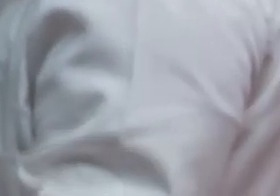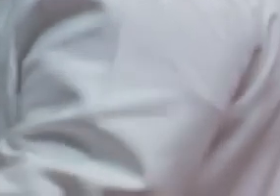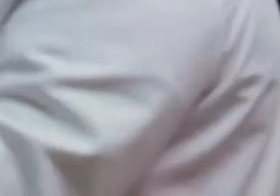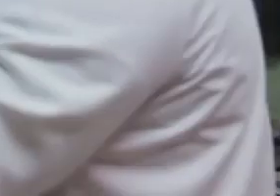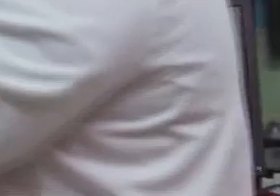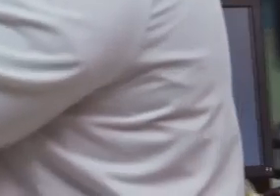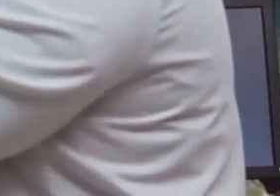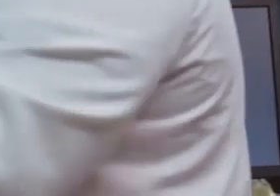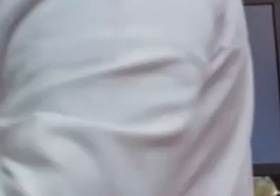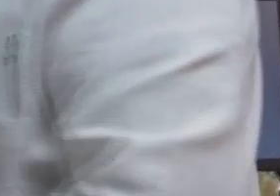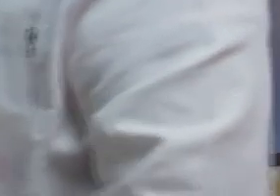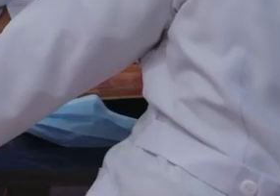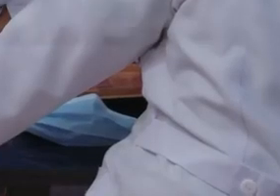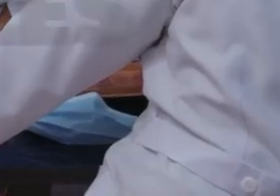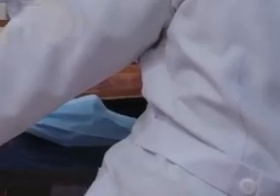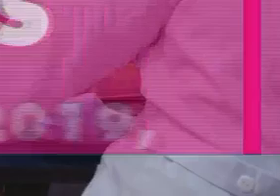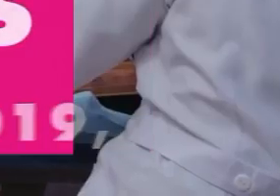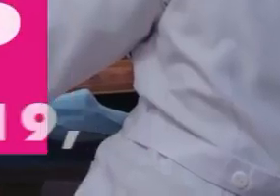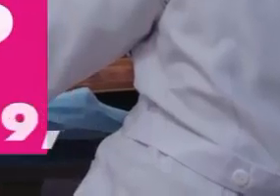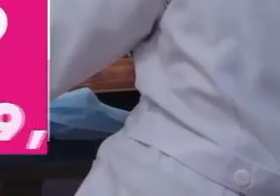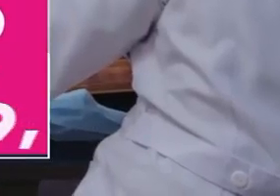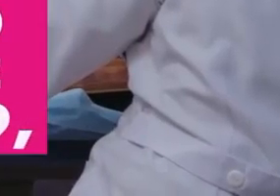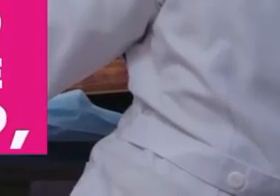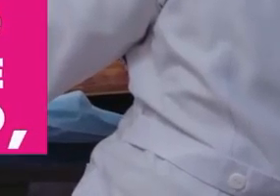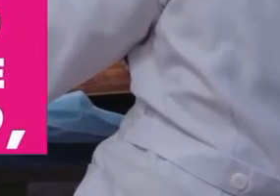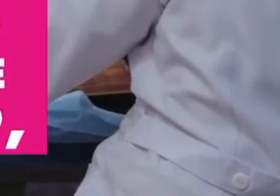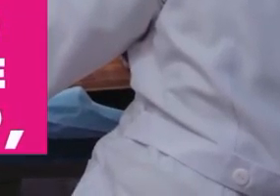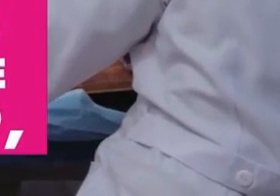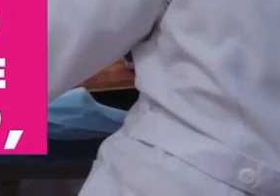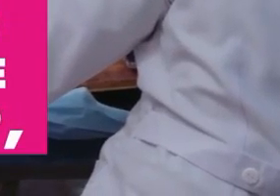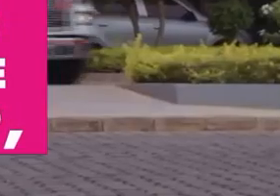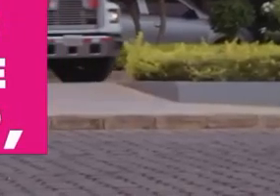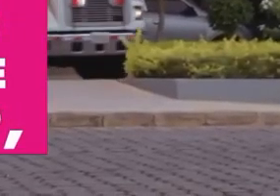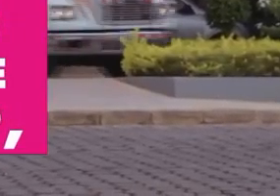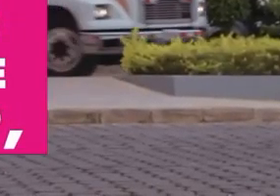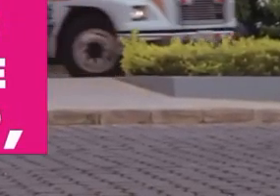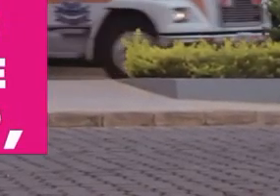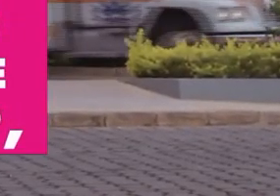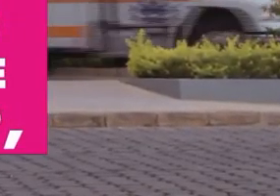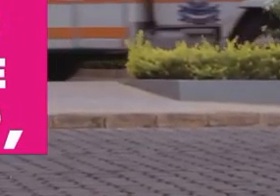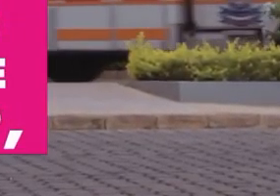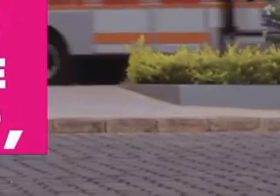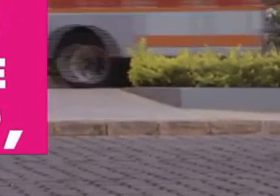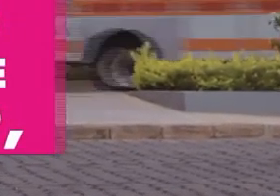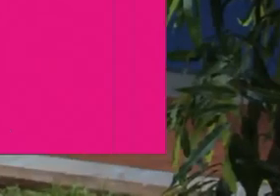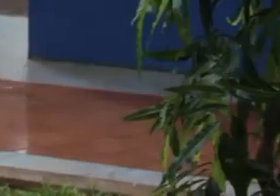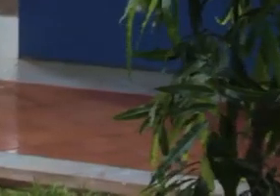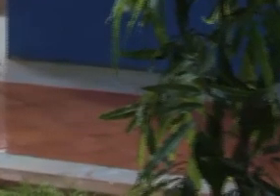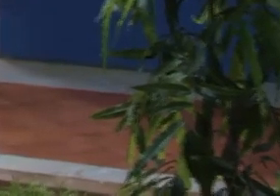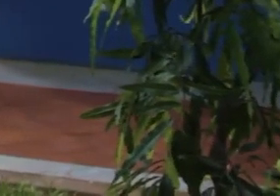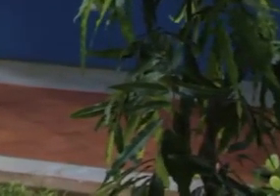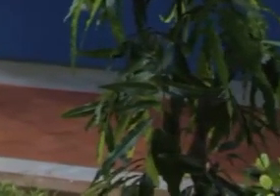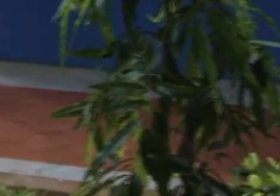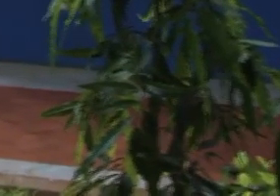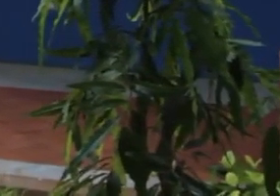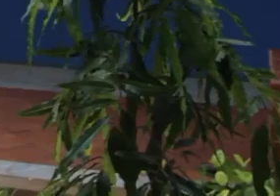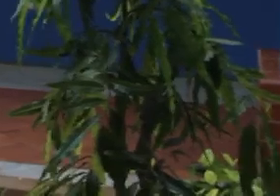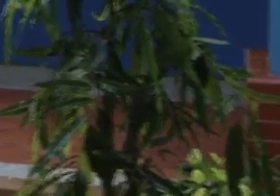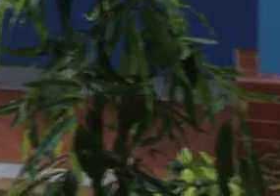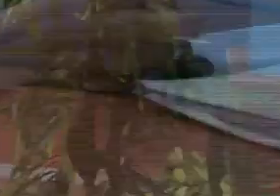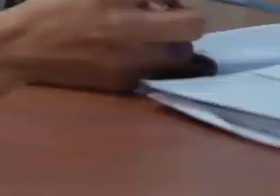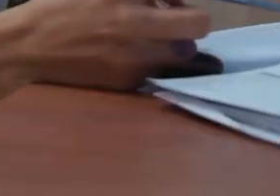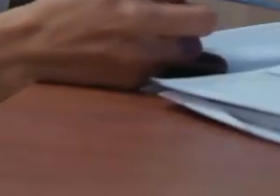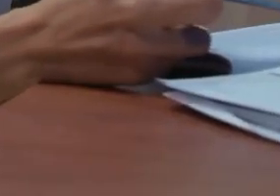de Células Madres. Todos estos programas especiales continuarán adelante en este año 2019, garantizando